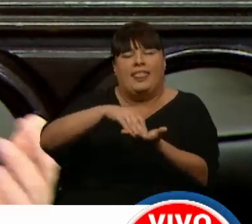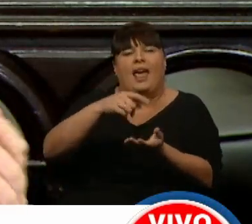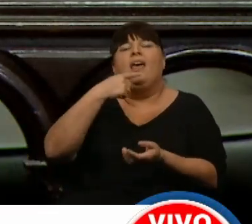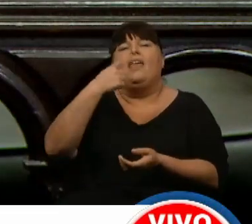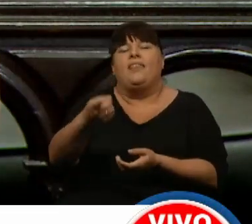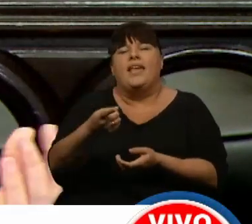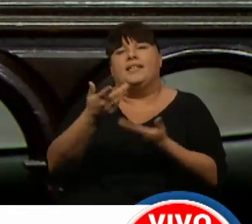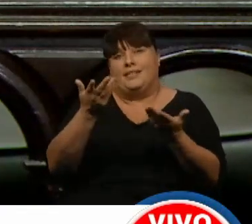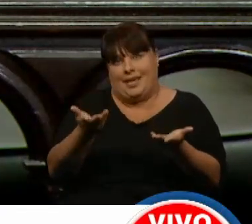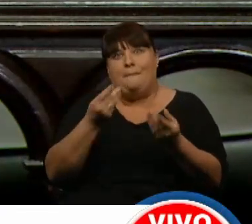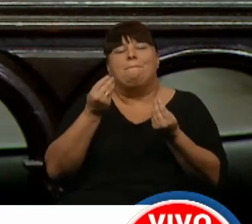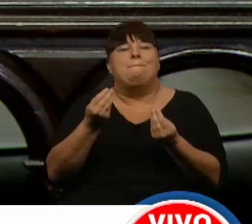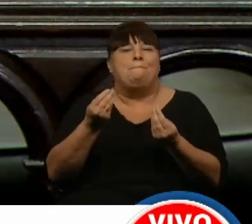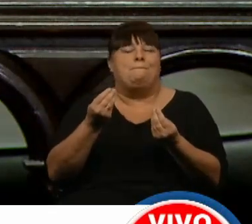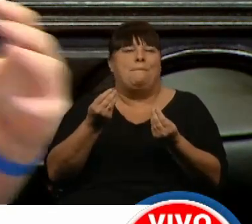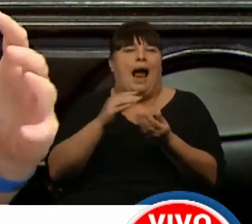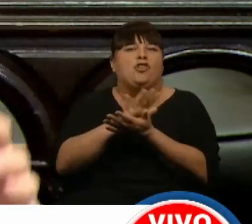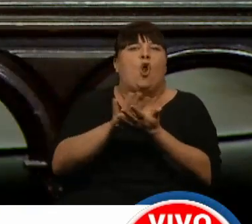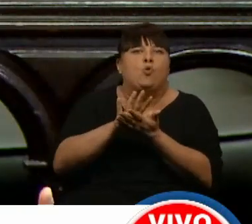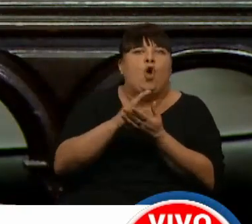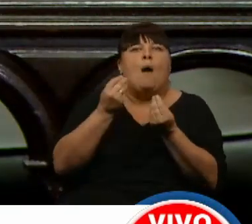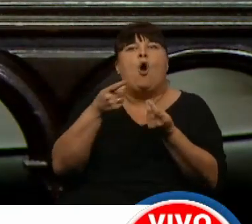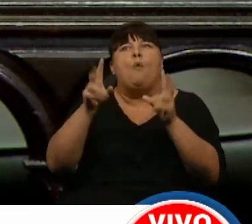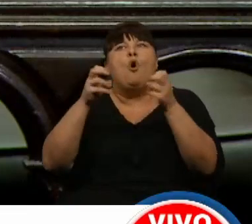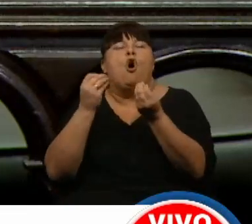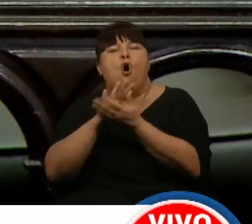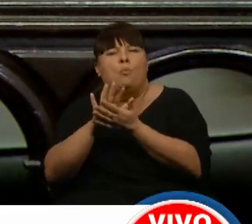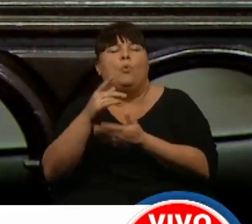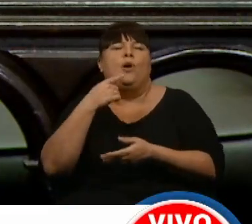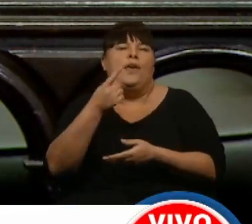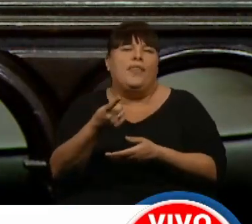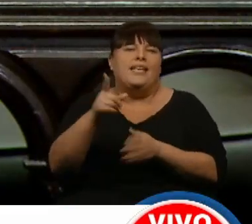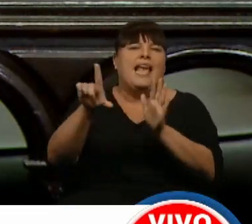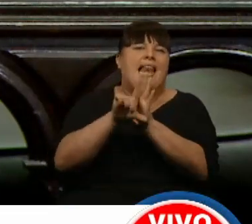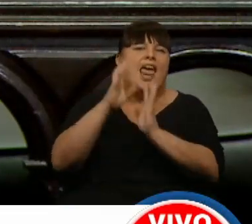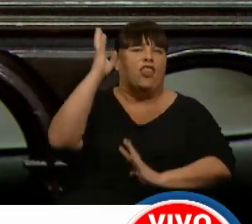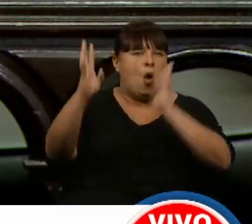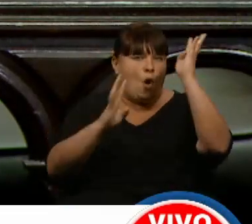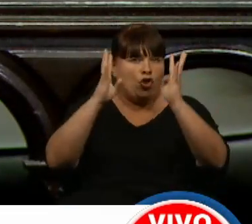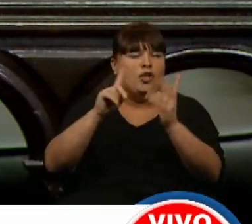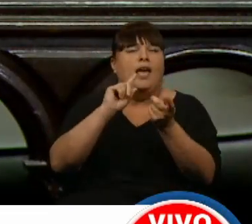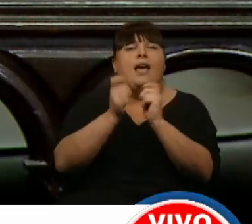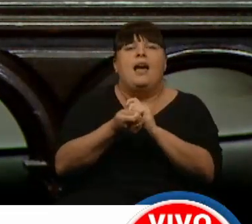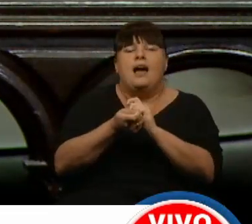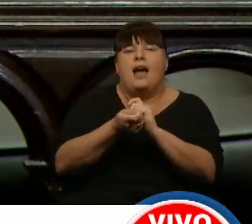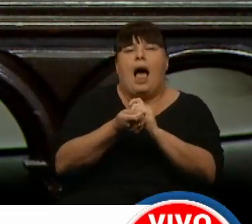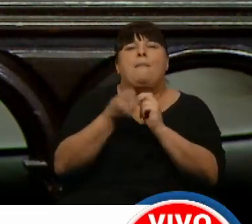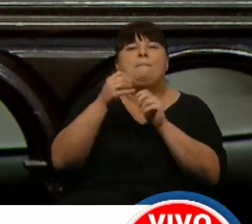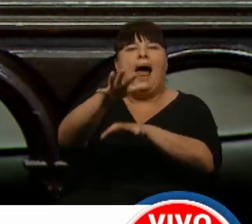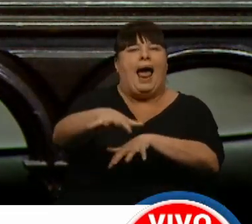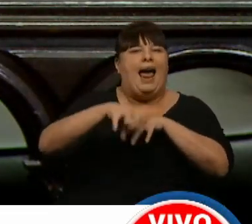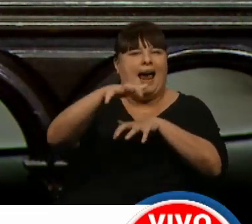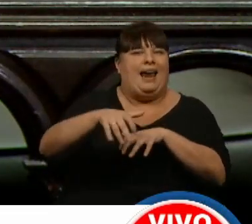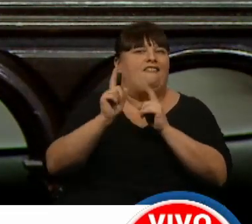decían justamente para resolver o atender a esta cuestión. Se hablaba de la ley de bosques y cambios hacia una